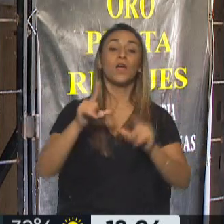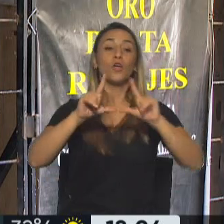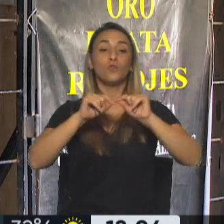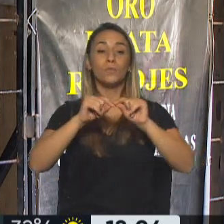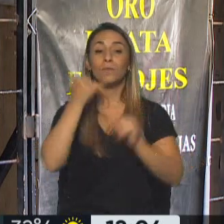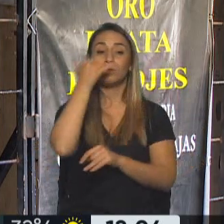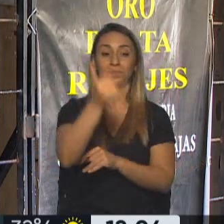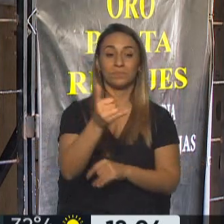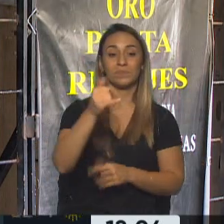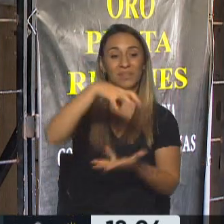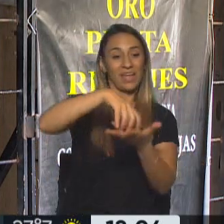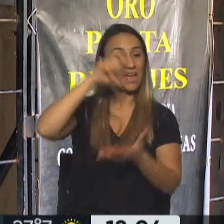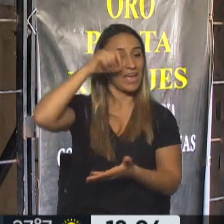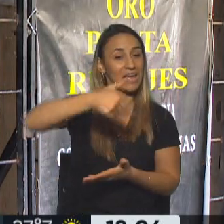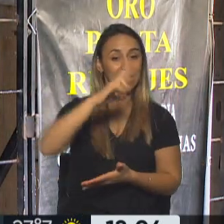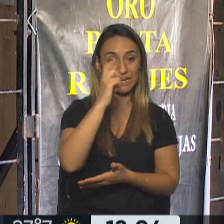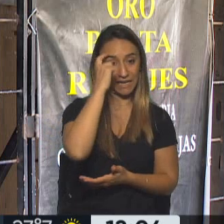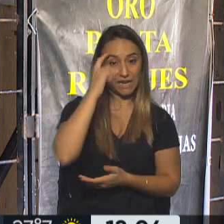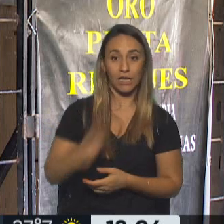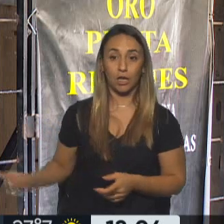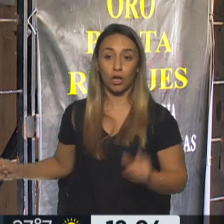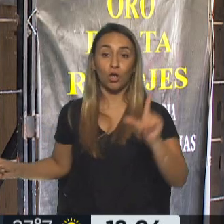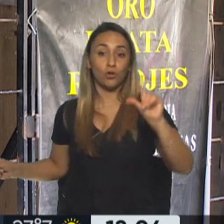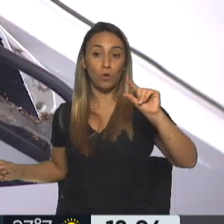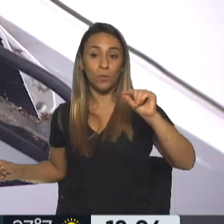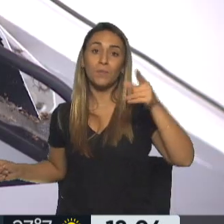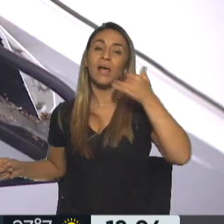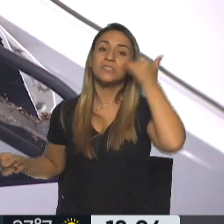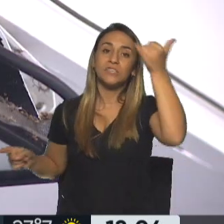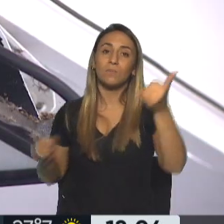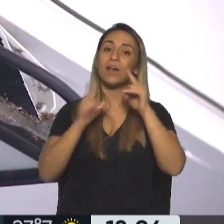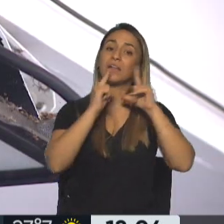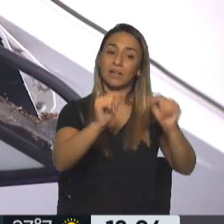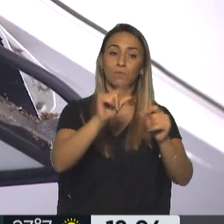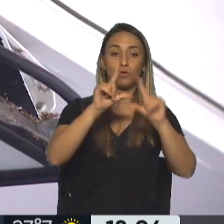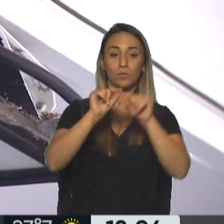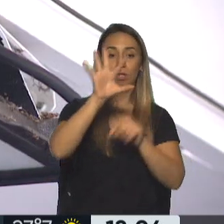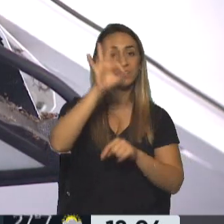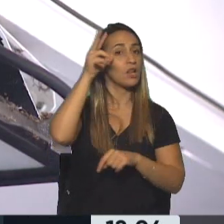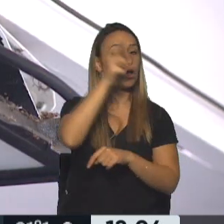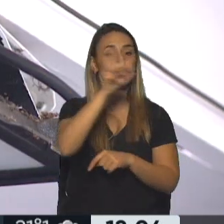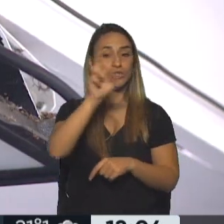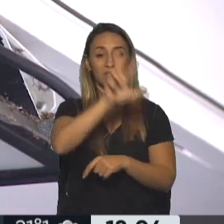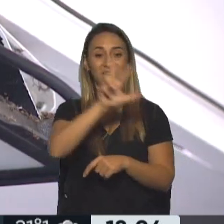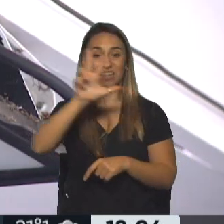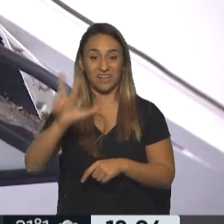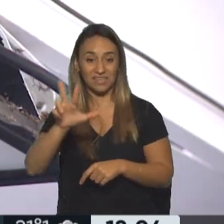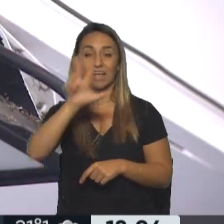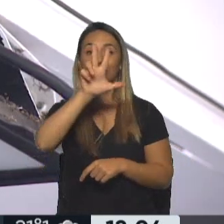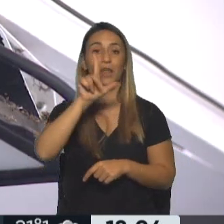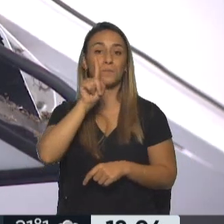0800-333-3000, reiteramos, teléfono del ENRE para justamente los reclamos, 0800-333-3000.